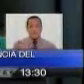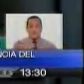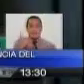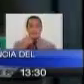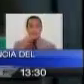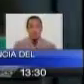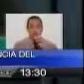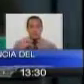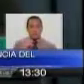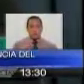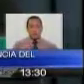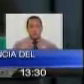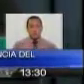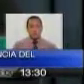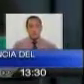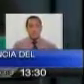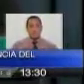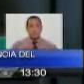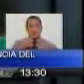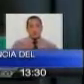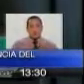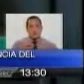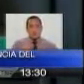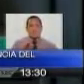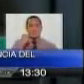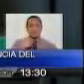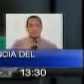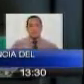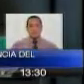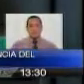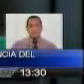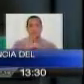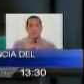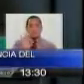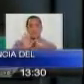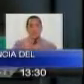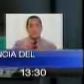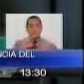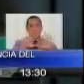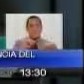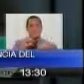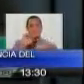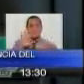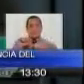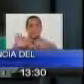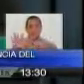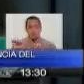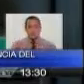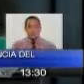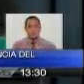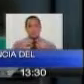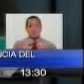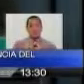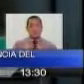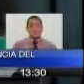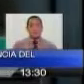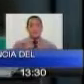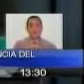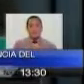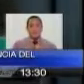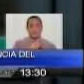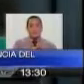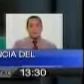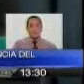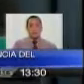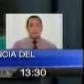ley de organización y funciones del Ministerio de Justicia y Derechos Humanos y el decreto legislativo 1068 que regula el sistema de defensa jurídica